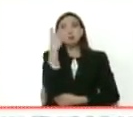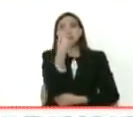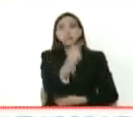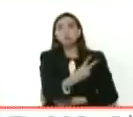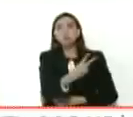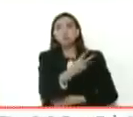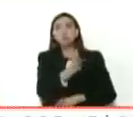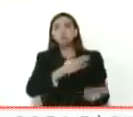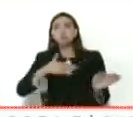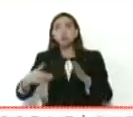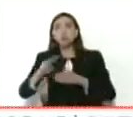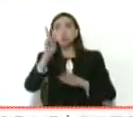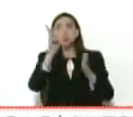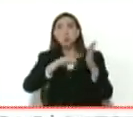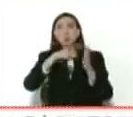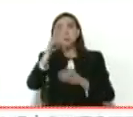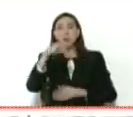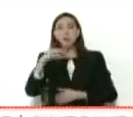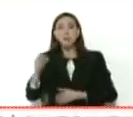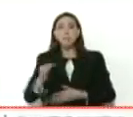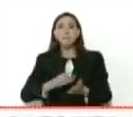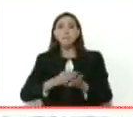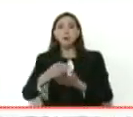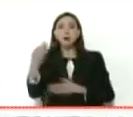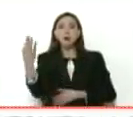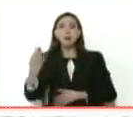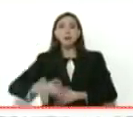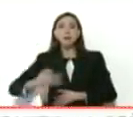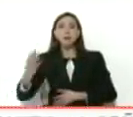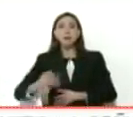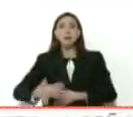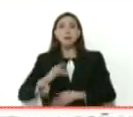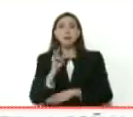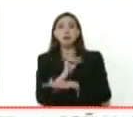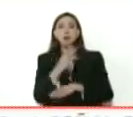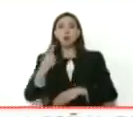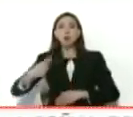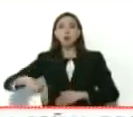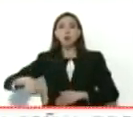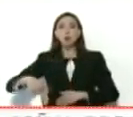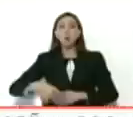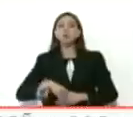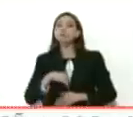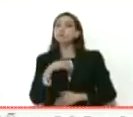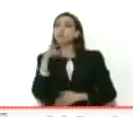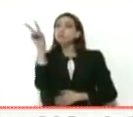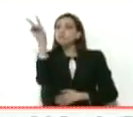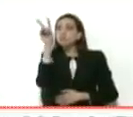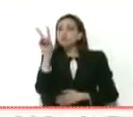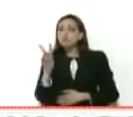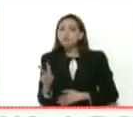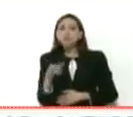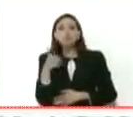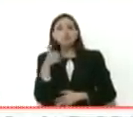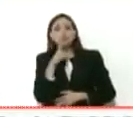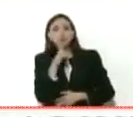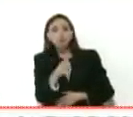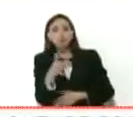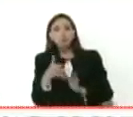2020 leales siempre es traidores nunca leemos este comunicado en nombre de la república bolivariana de